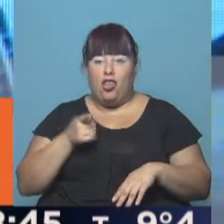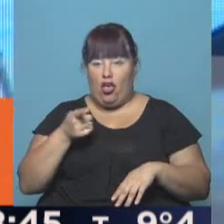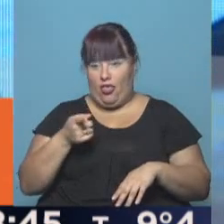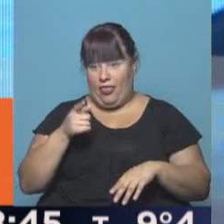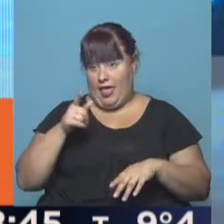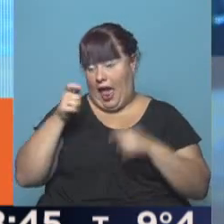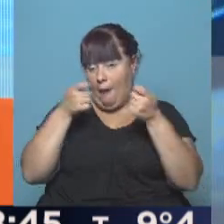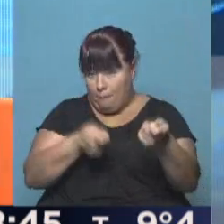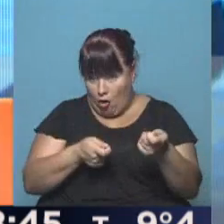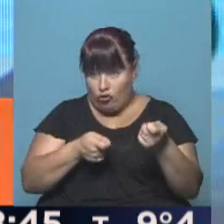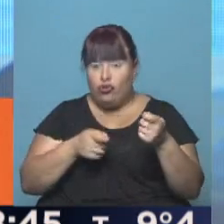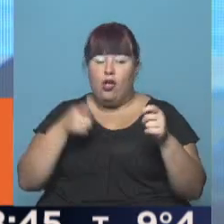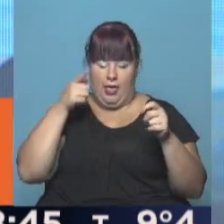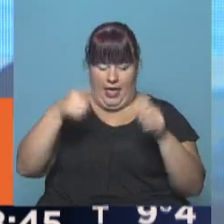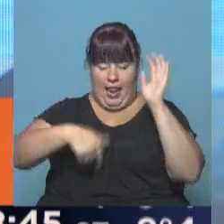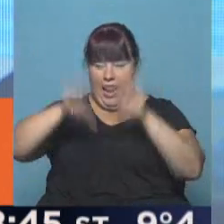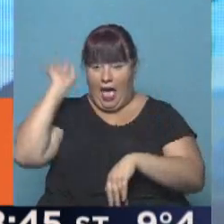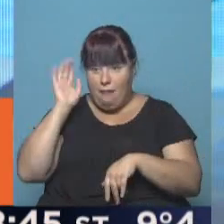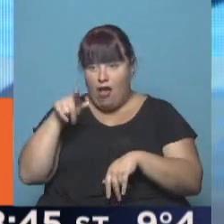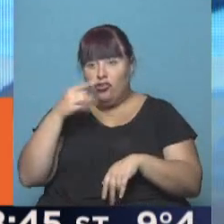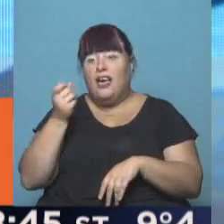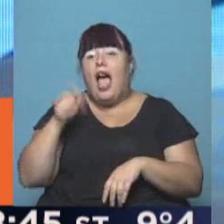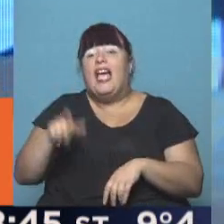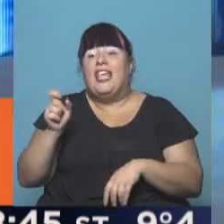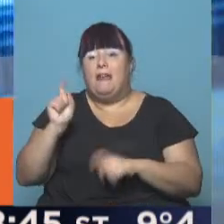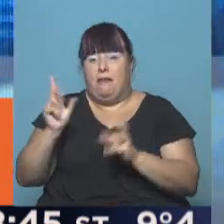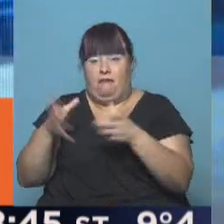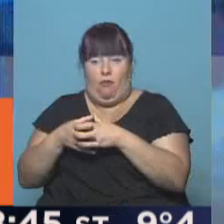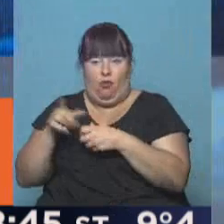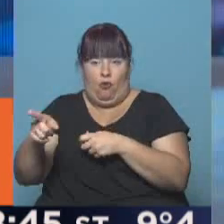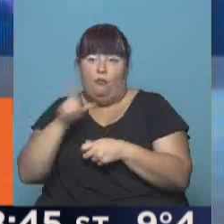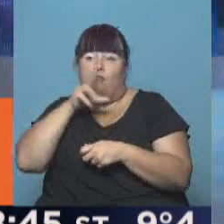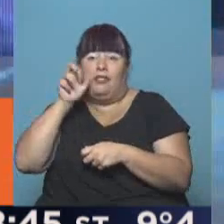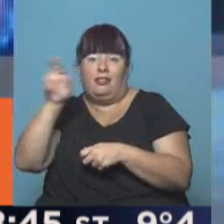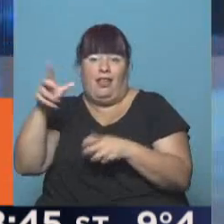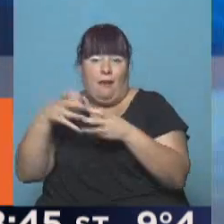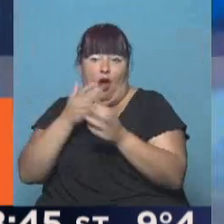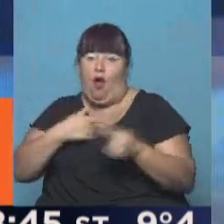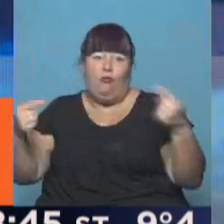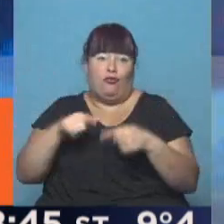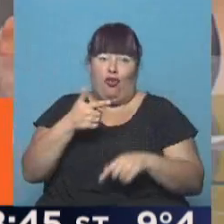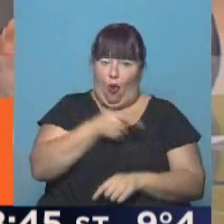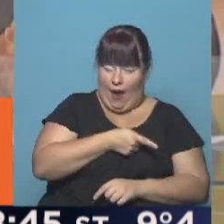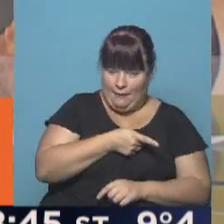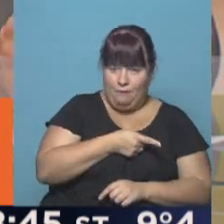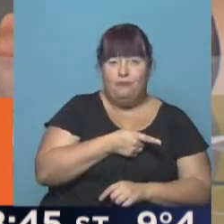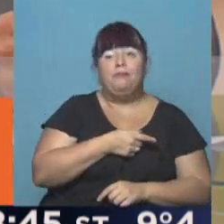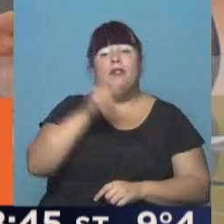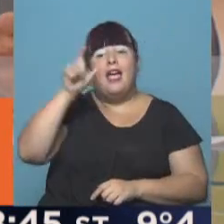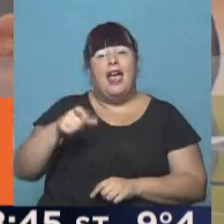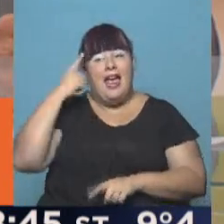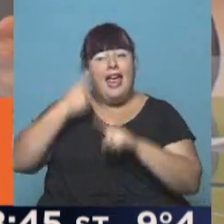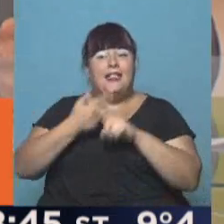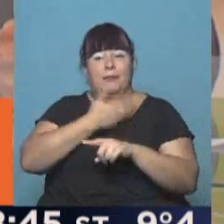del apoyo. Y esa mayoría la tiene actualmente las fuerzas del oficialismo, no la oposición. Ahora, la figura del